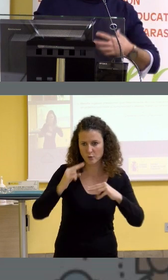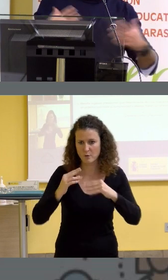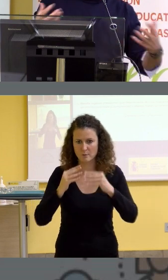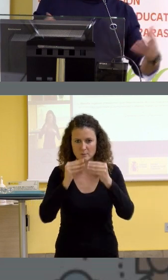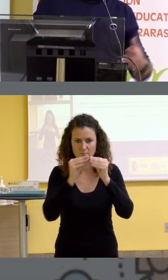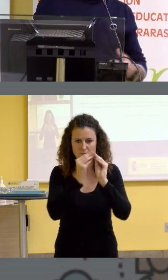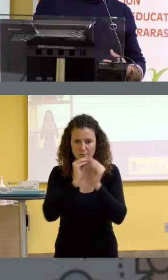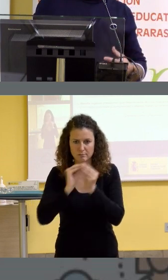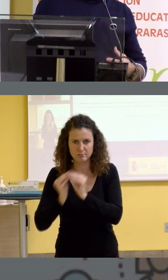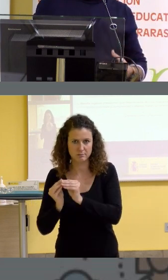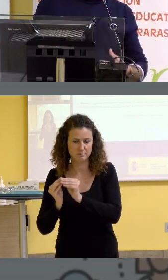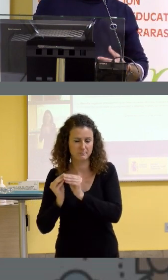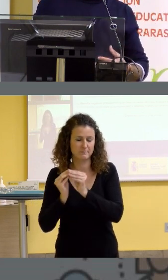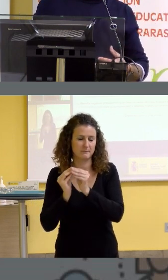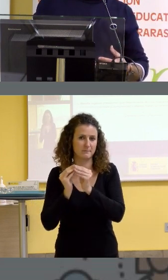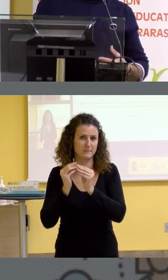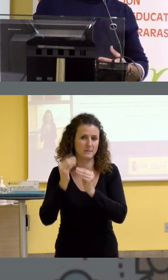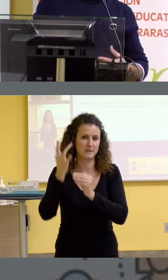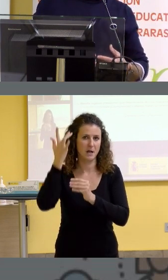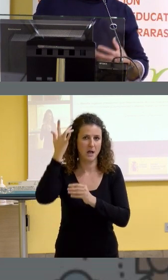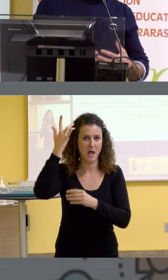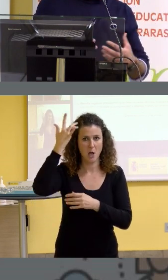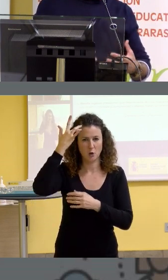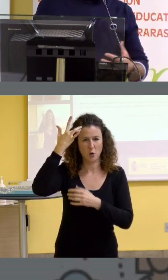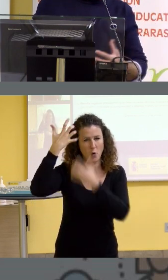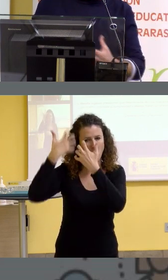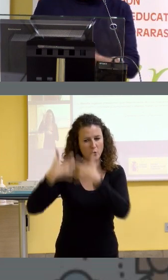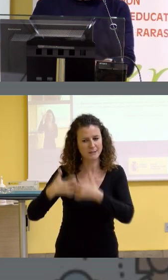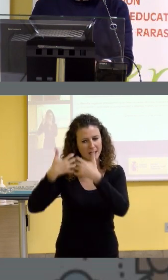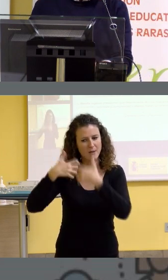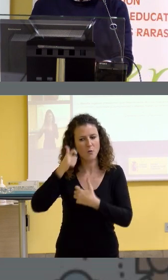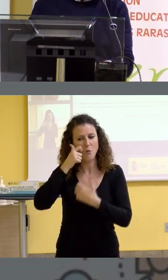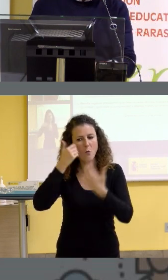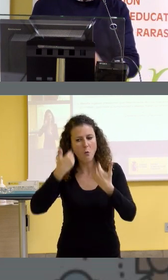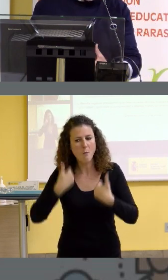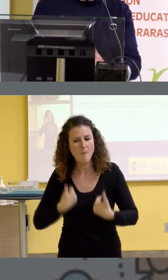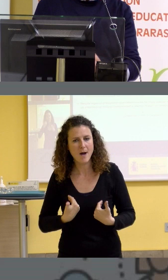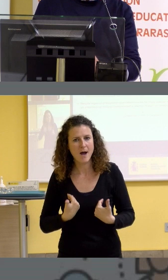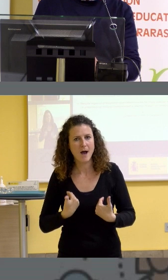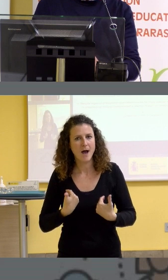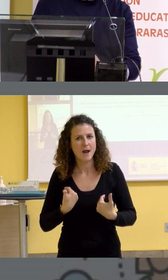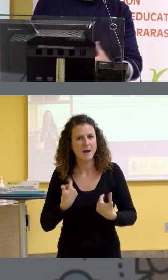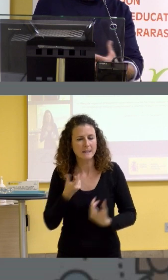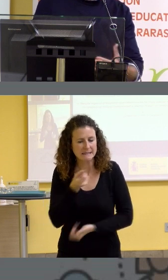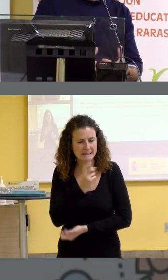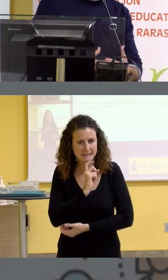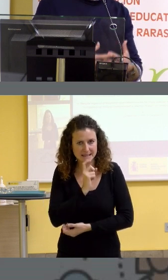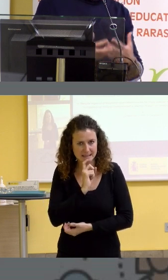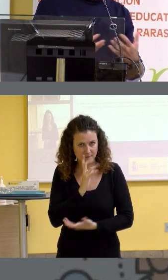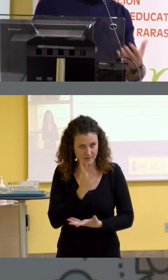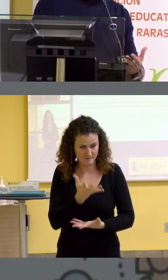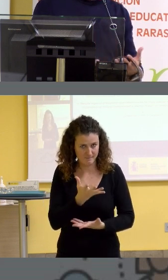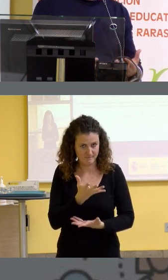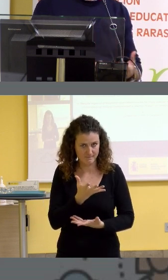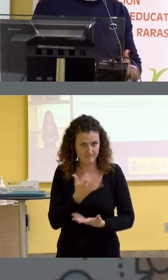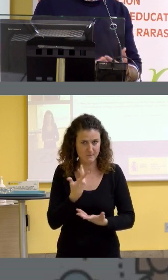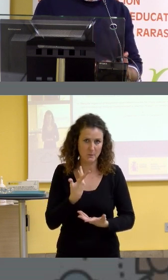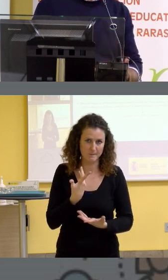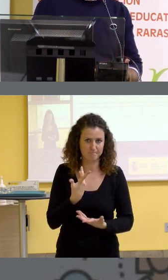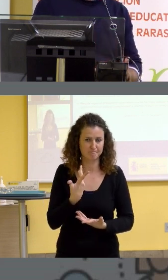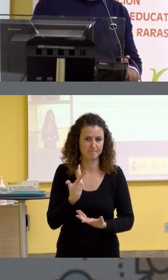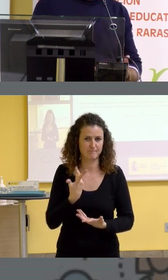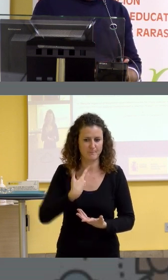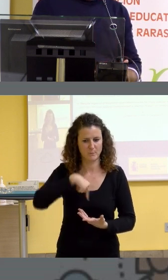nace la cognición humana es muy complicado para ir rápido. Ergo, no seamos ingenuos,